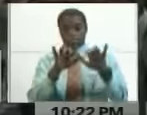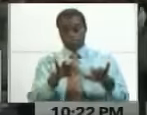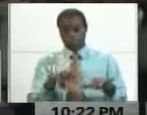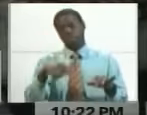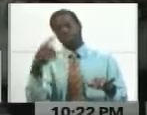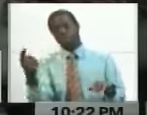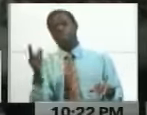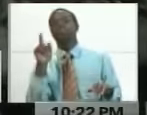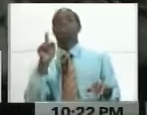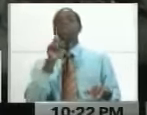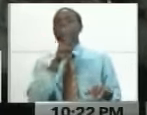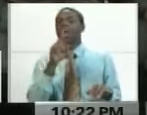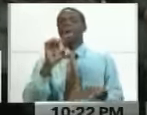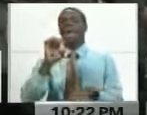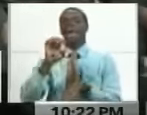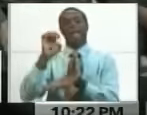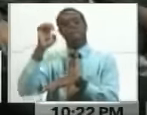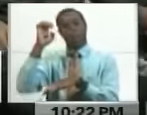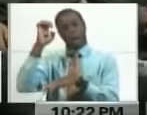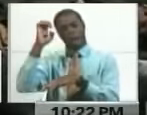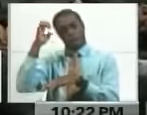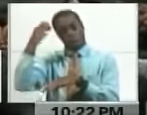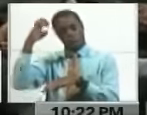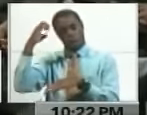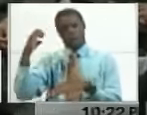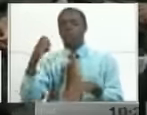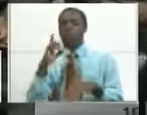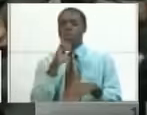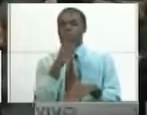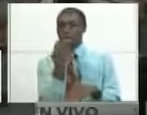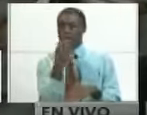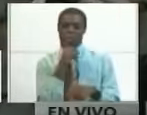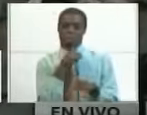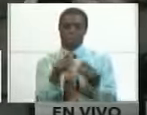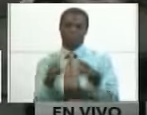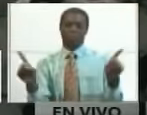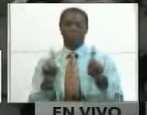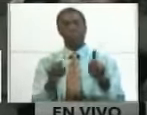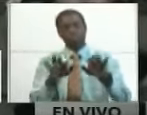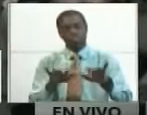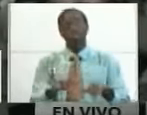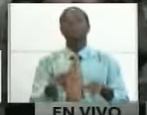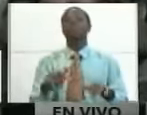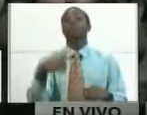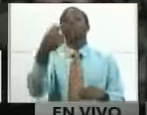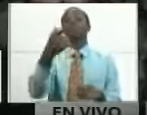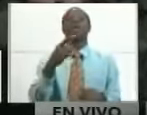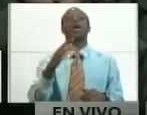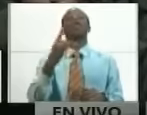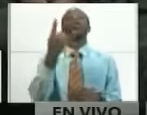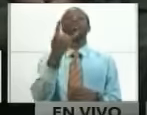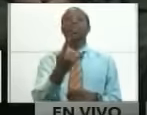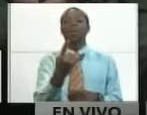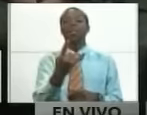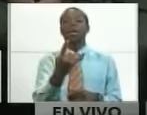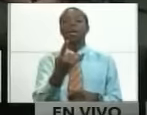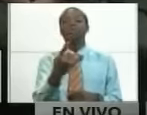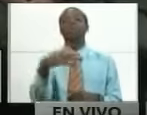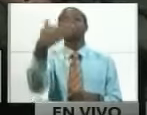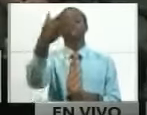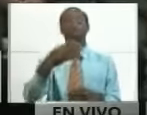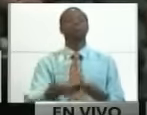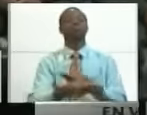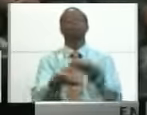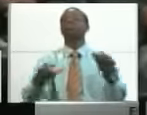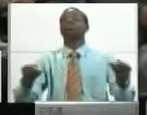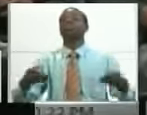Viñate. Esos documentos debemos estarlos entregando el próximo lunes 13 a toda la UVC. Levanten